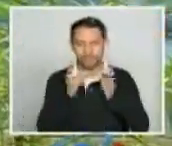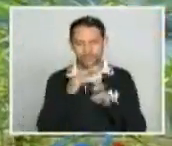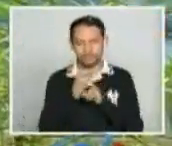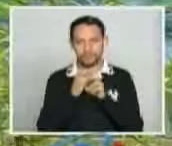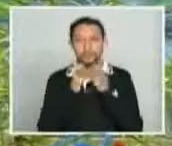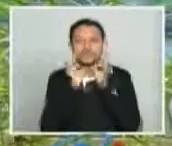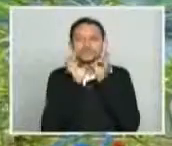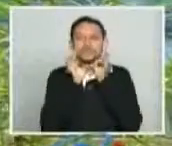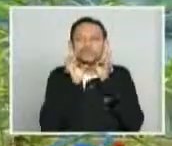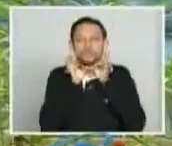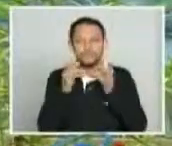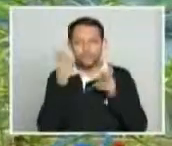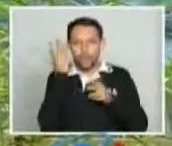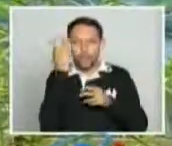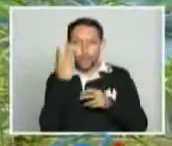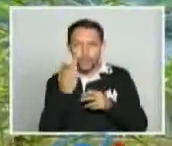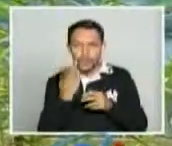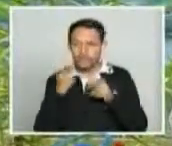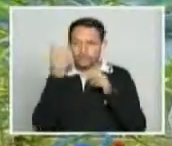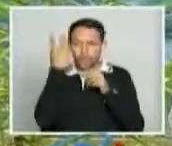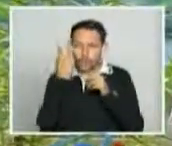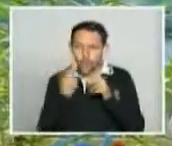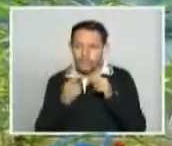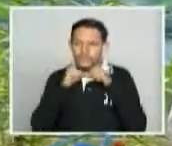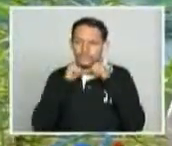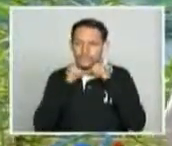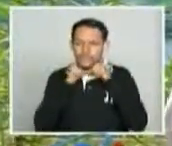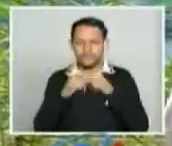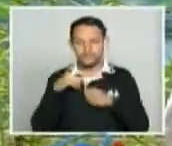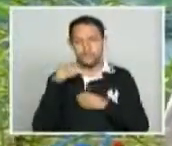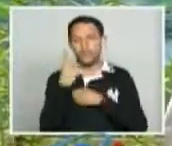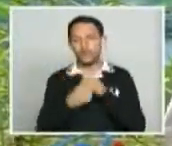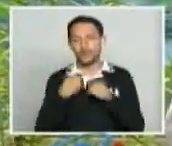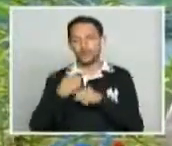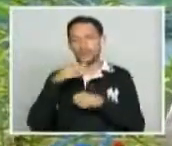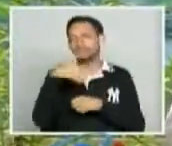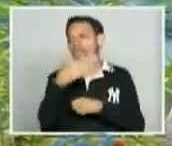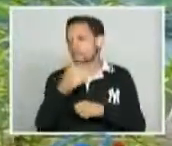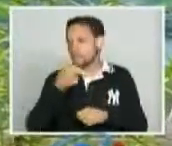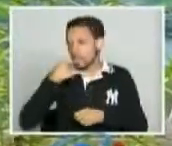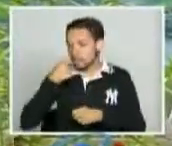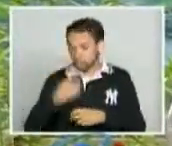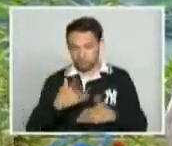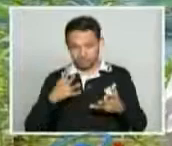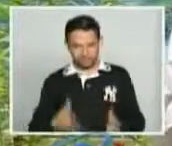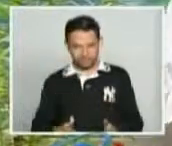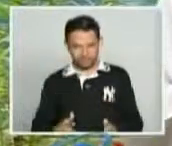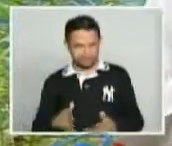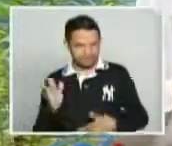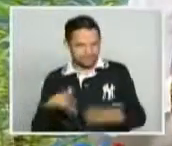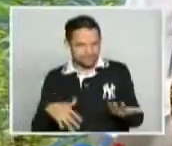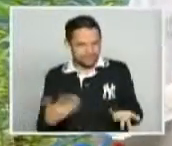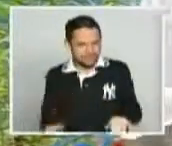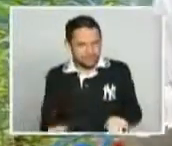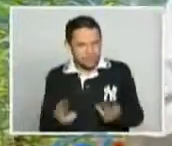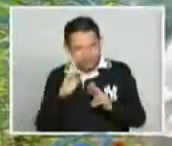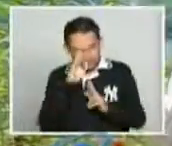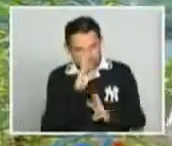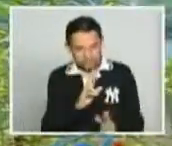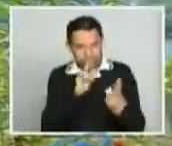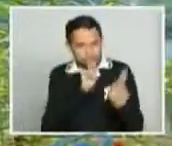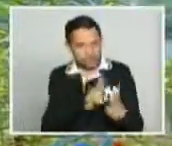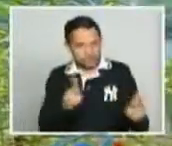tome medicamentos todos los días y dentro de un año vuelve. Eso no es justo. Empezando porque muchas